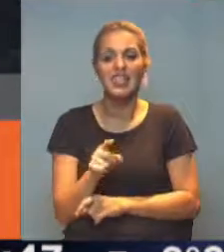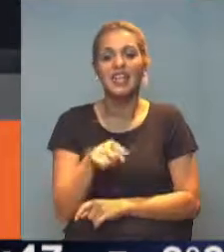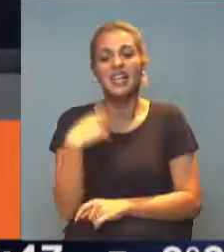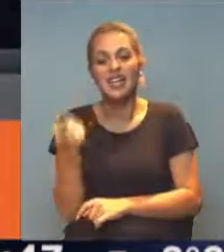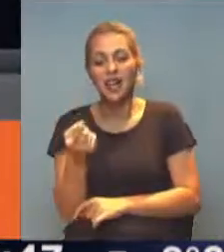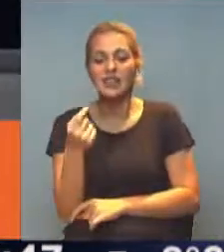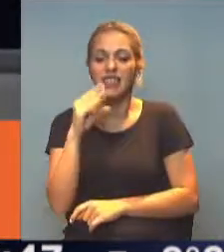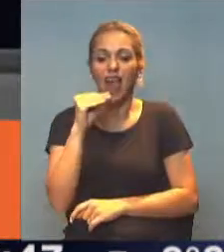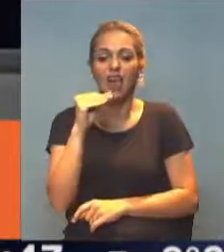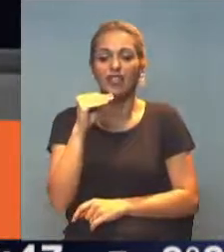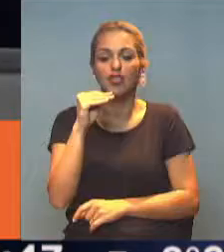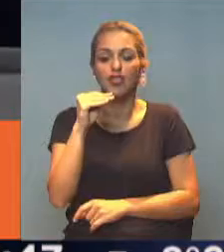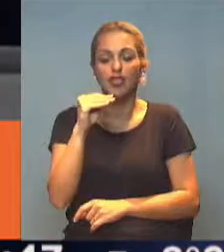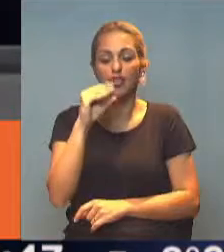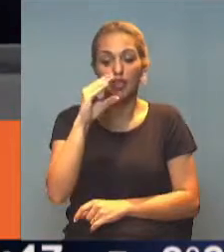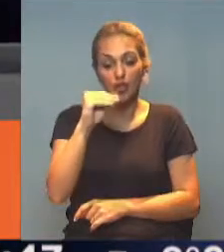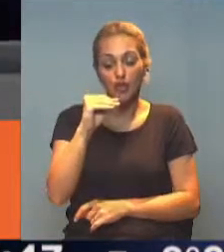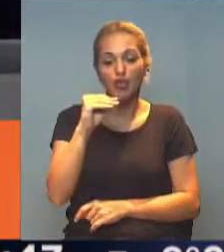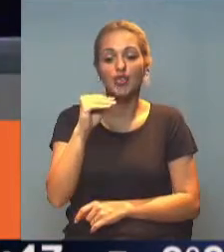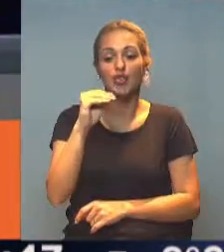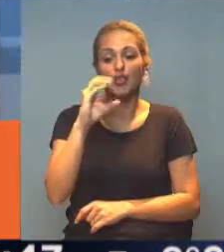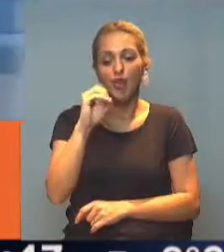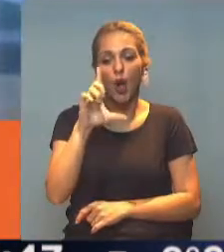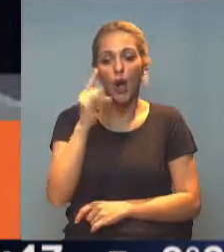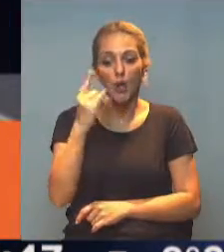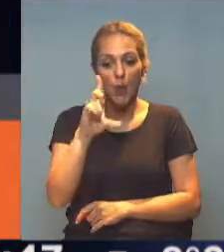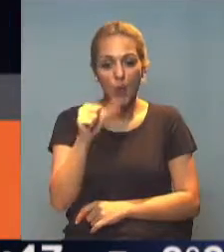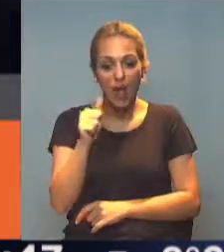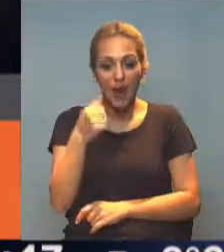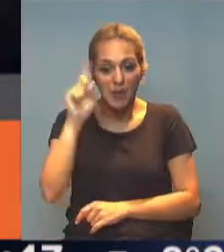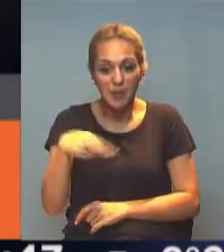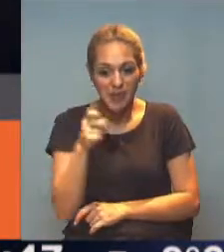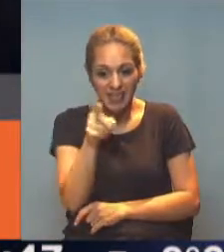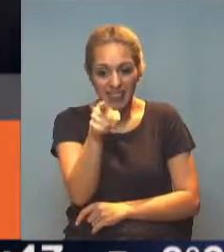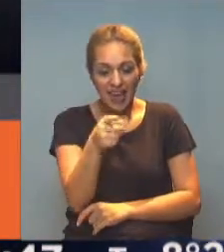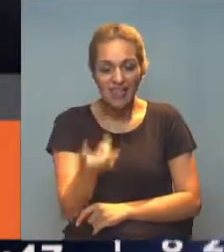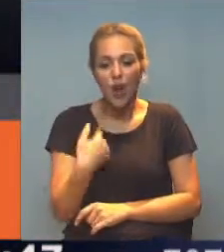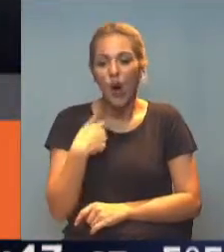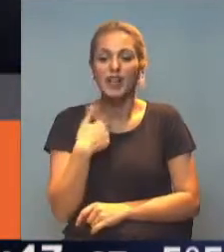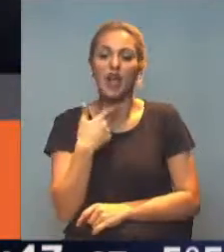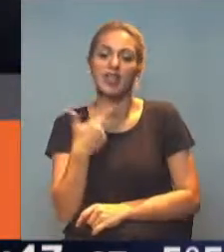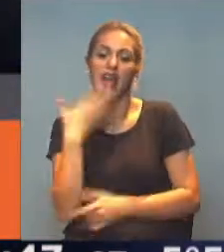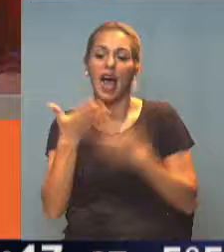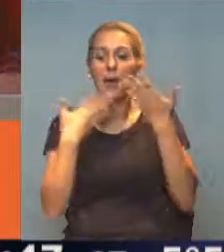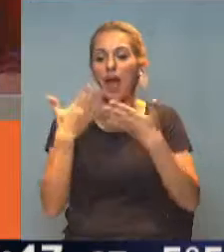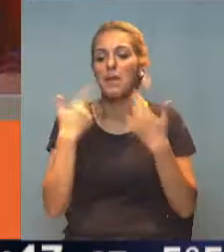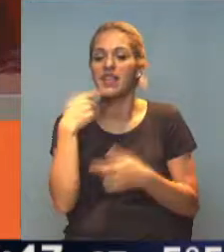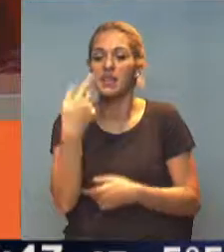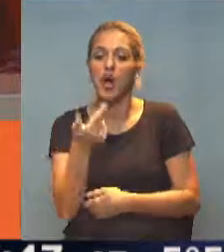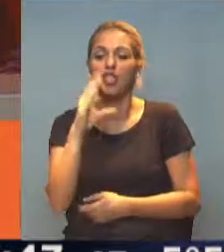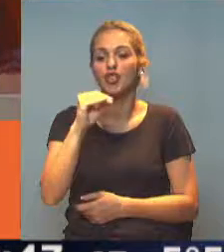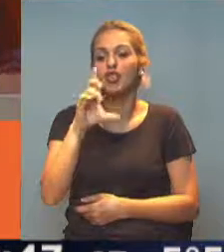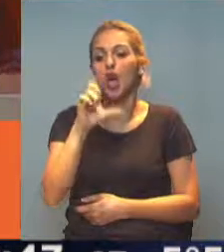astros. El término cholulismo sale de esa historieta. O sea, hoy cuando nosotros decimos cholulismo, es